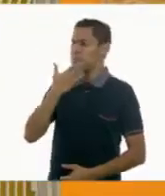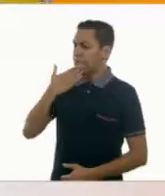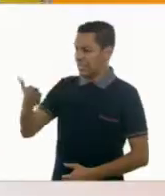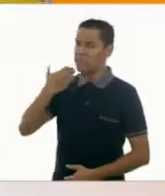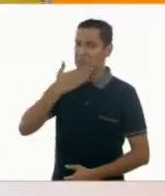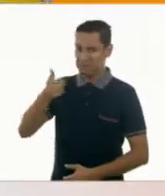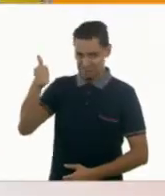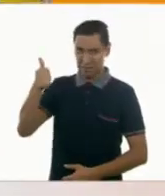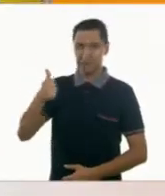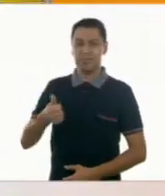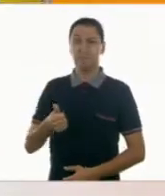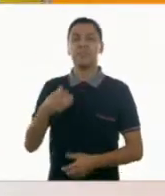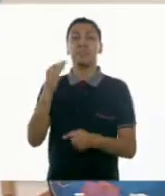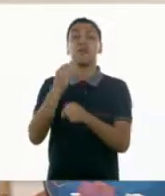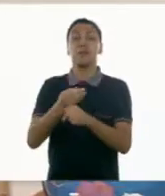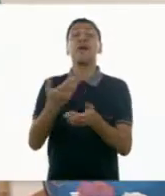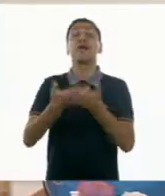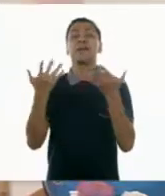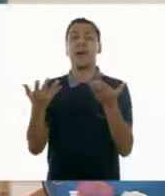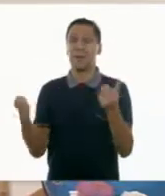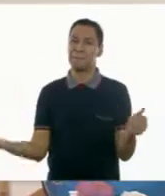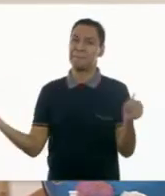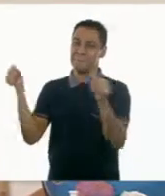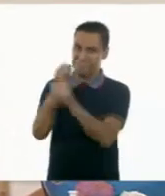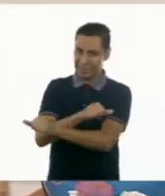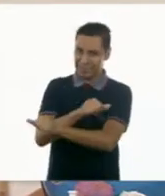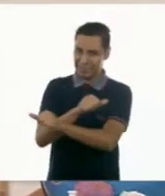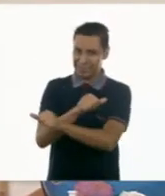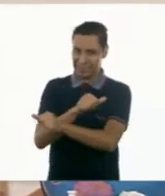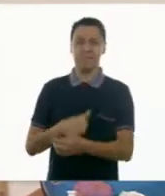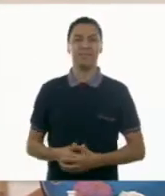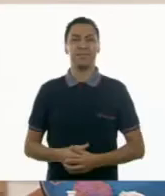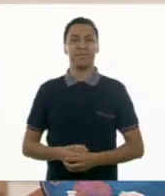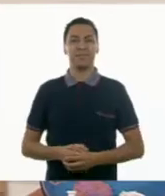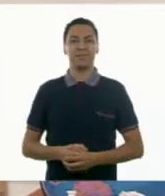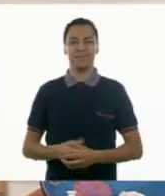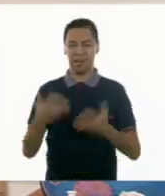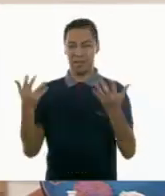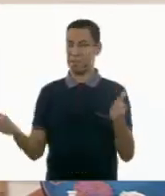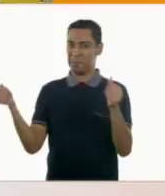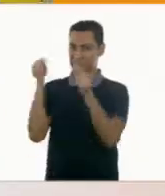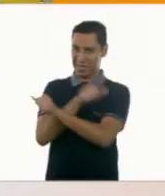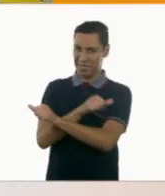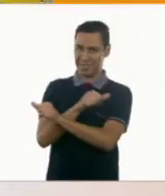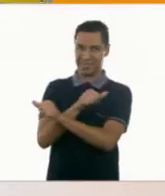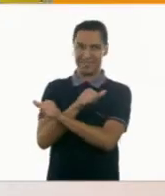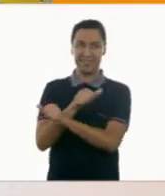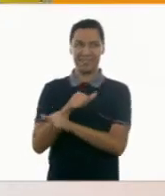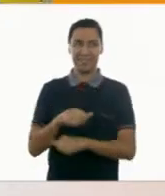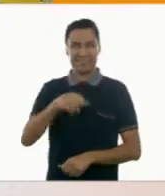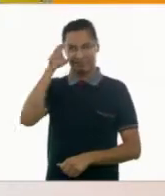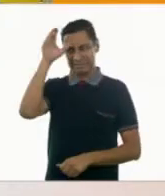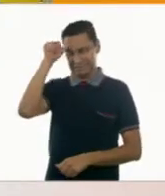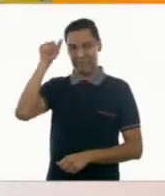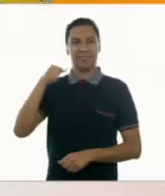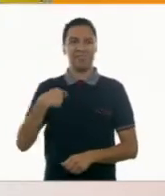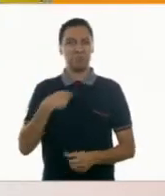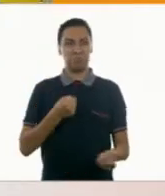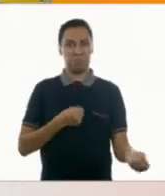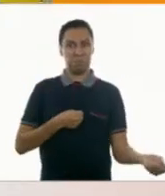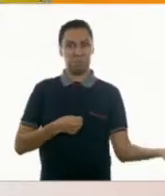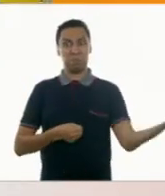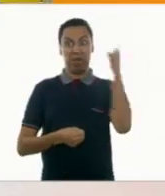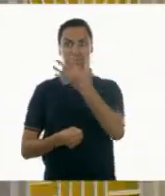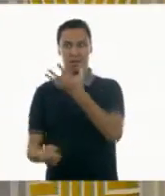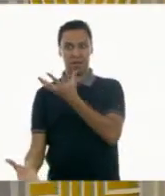bien. Ahora, ¿qué vamos a hacer? Vamos a cambiar las de mano, ¿te parece? Okay. La aviento y la atrapo con la contraria. Yo sé que